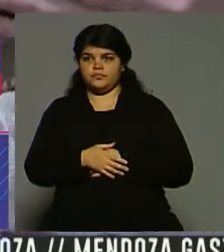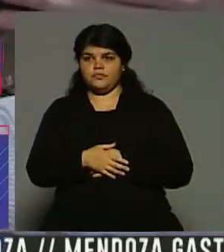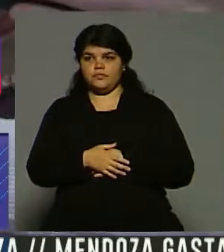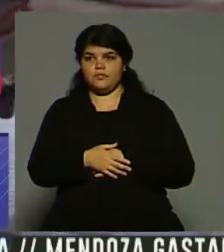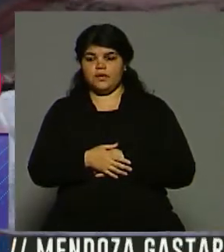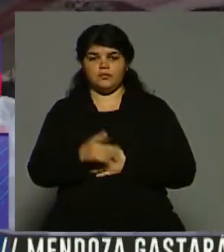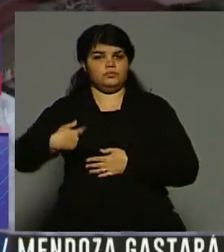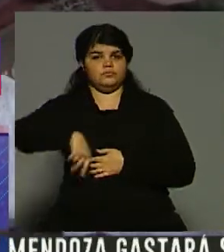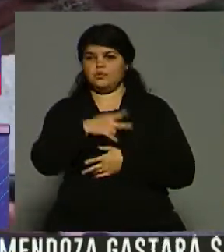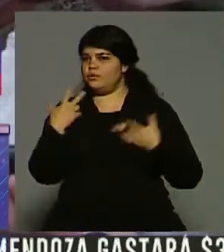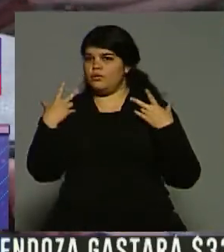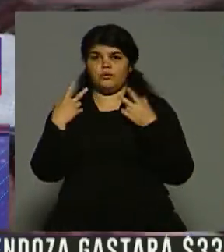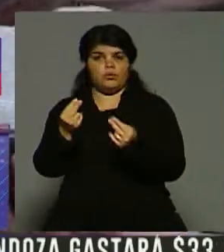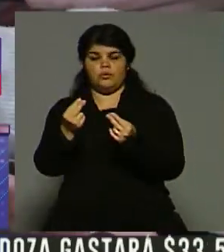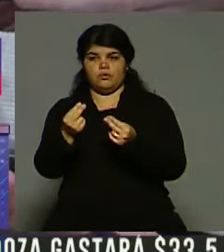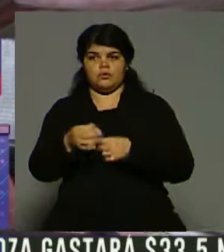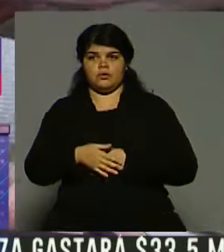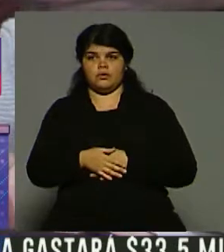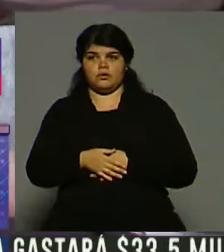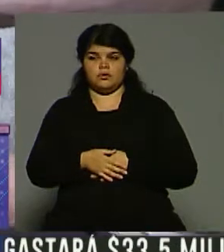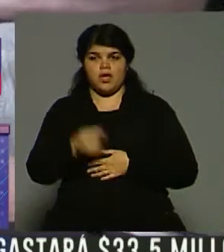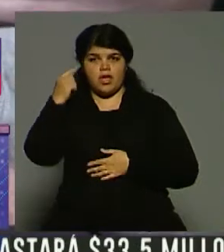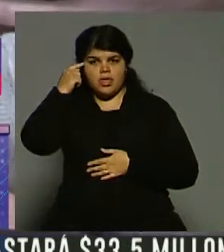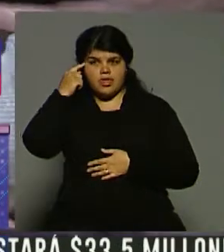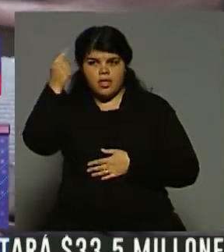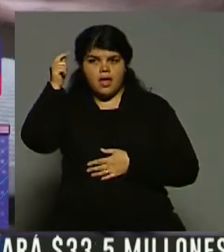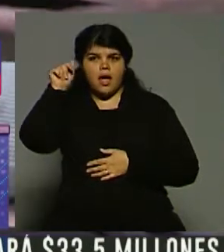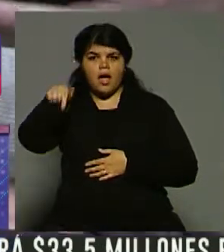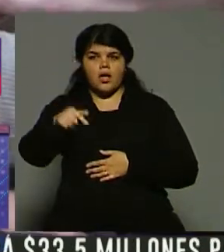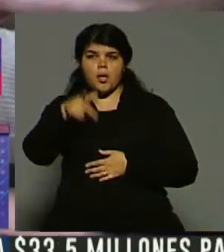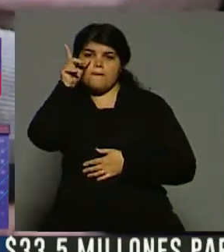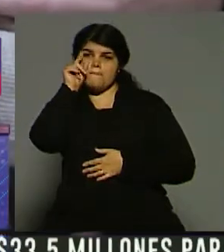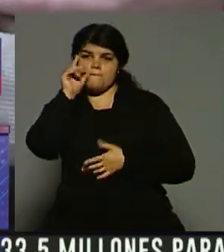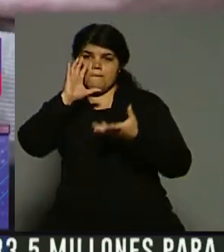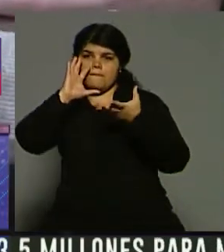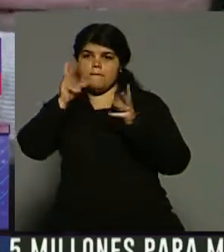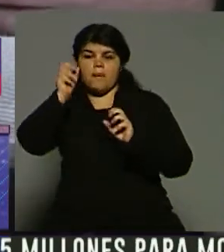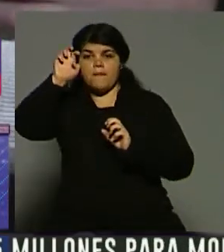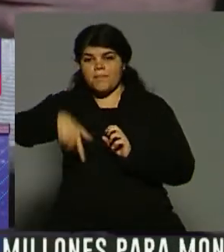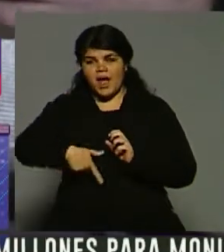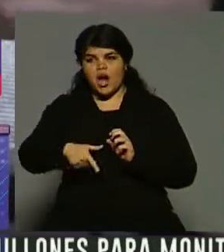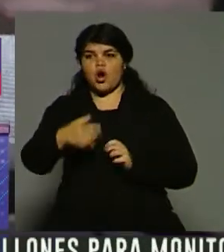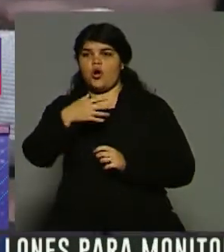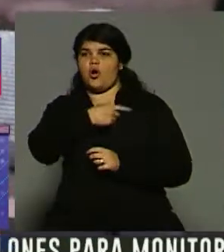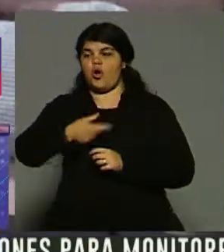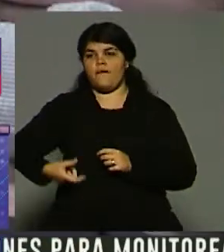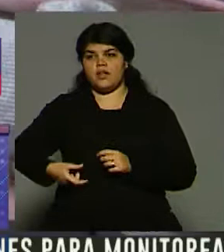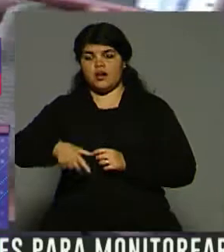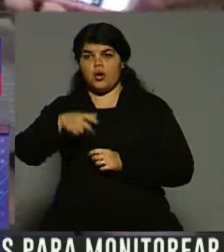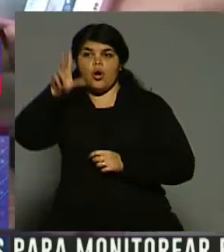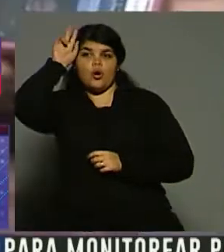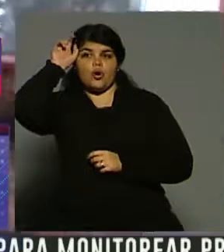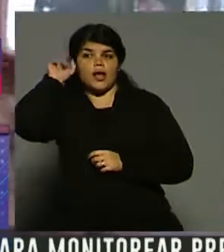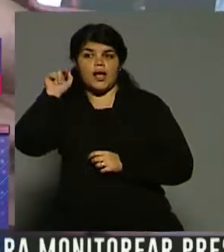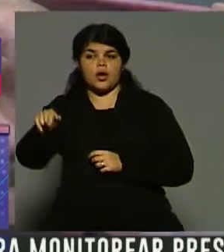Rechazamos en términos políticos que la usina ideológica de la política de ajuste del gobierno de Alfredo Cornejo